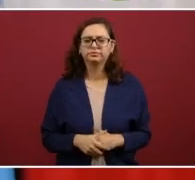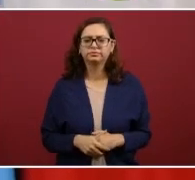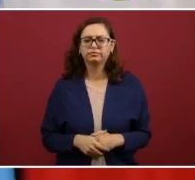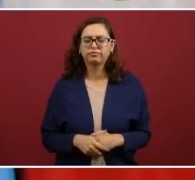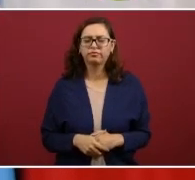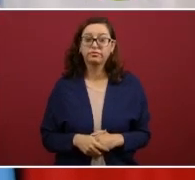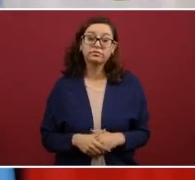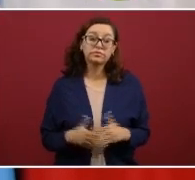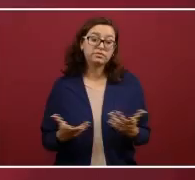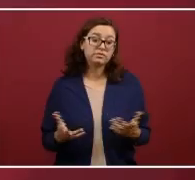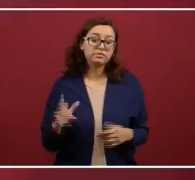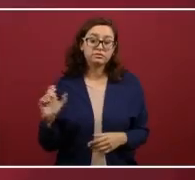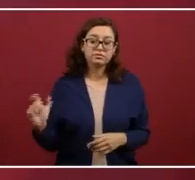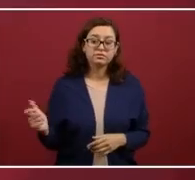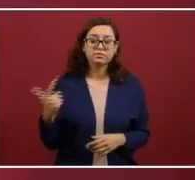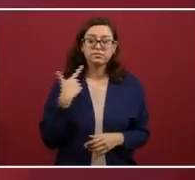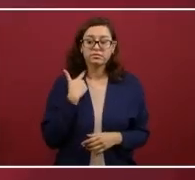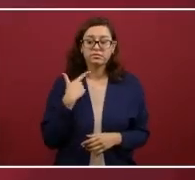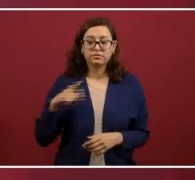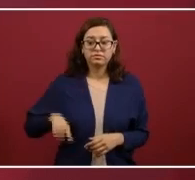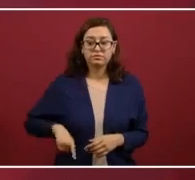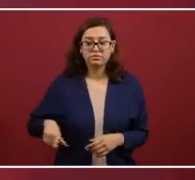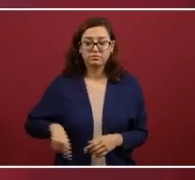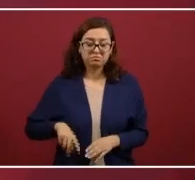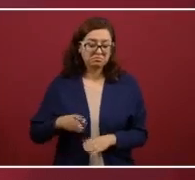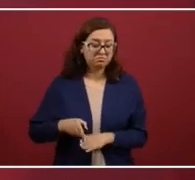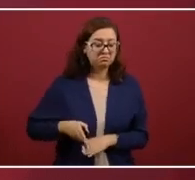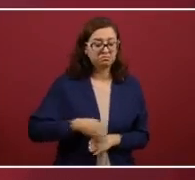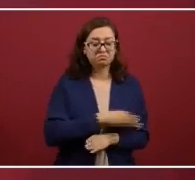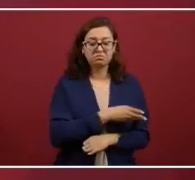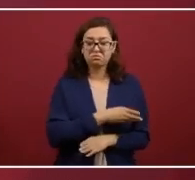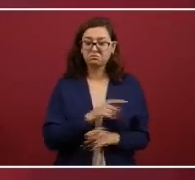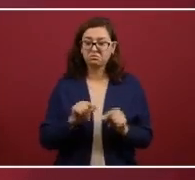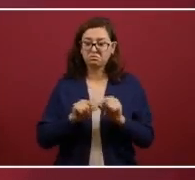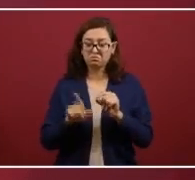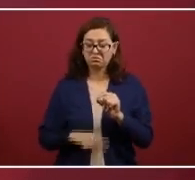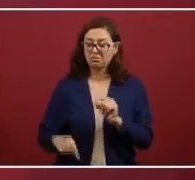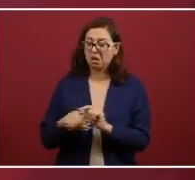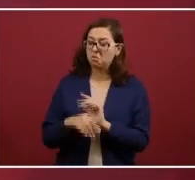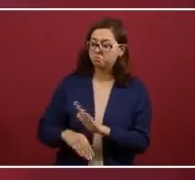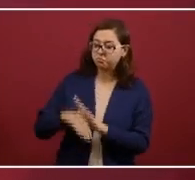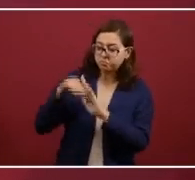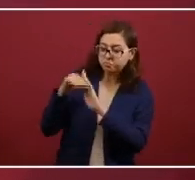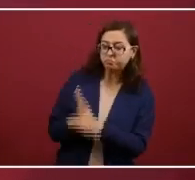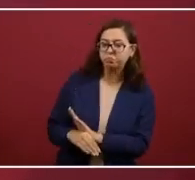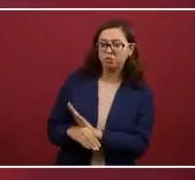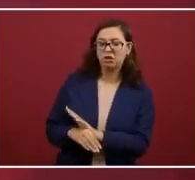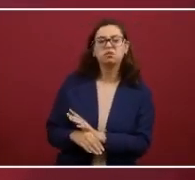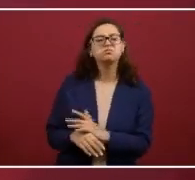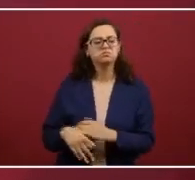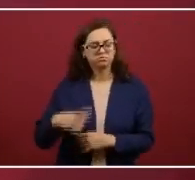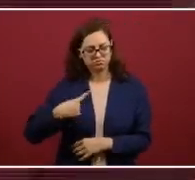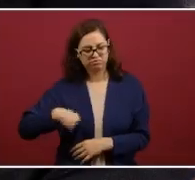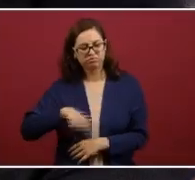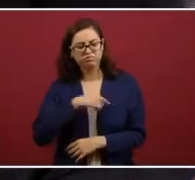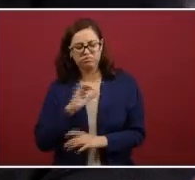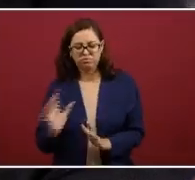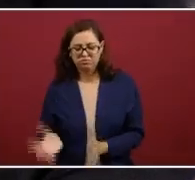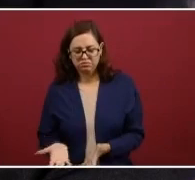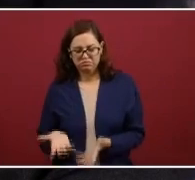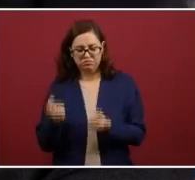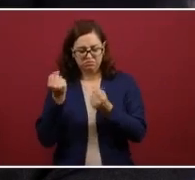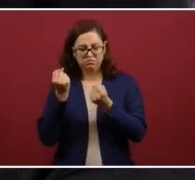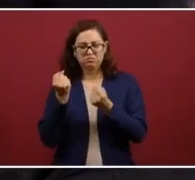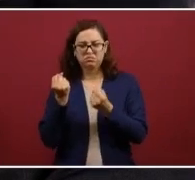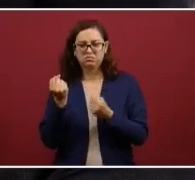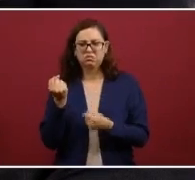en que lo metieron. Vamos a sacar a nuestro pueblo, y es lo más importante, de